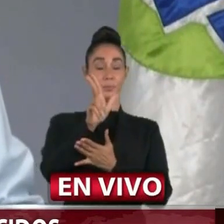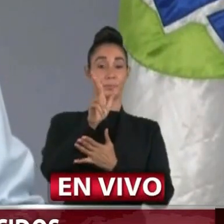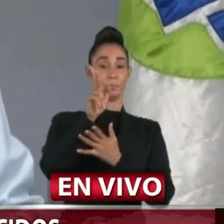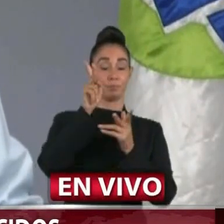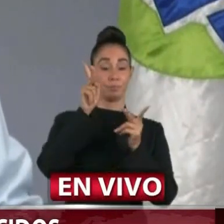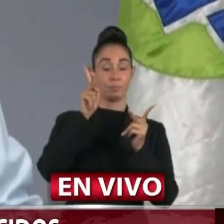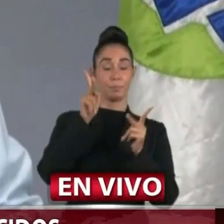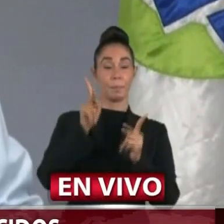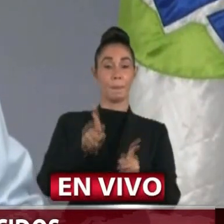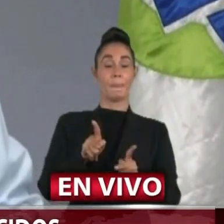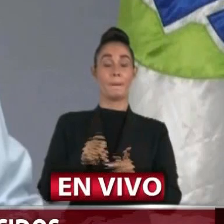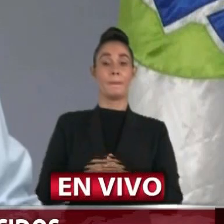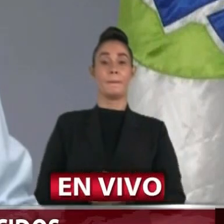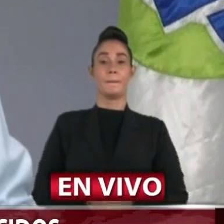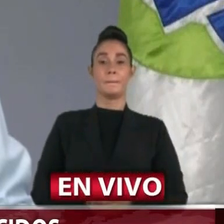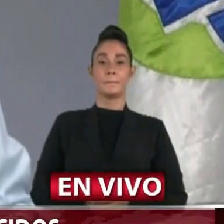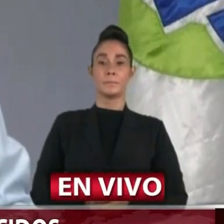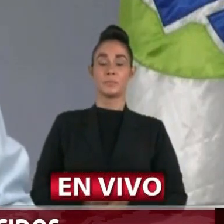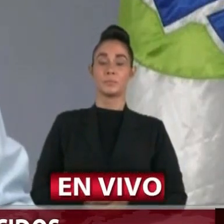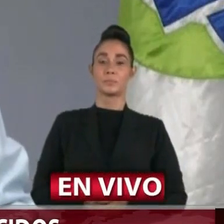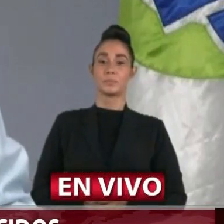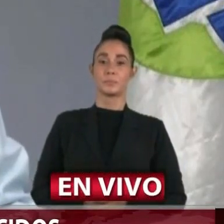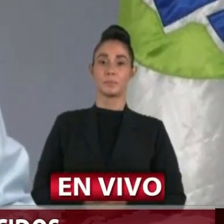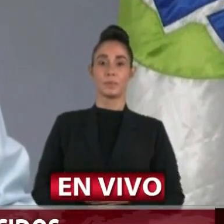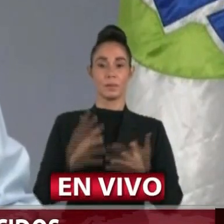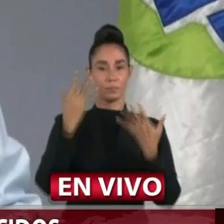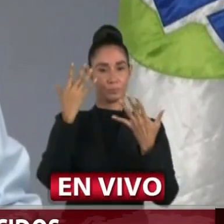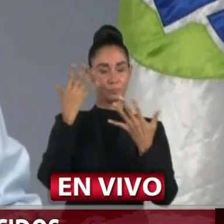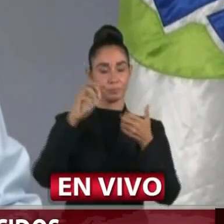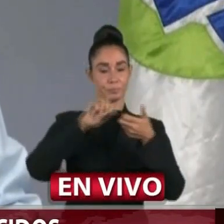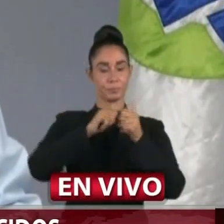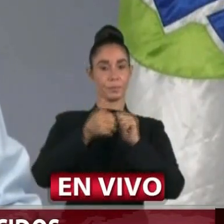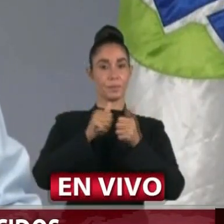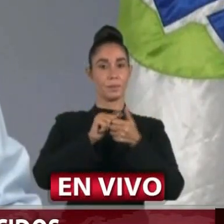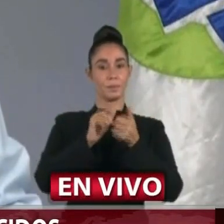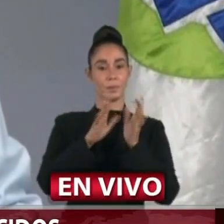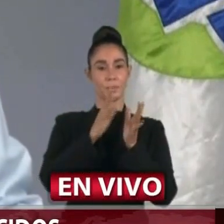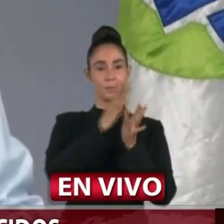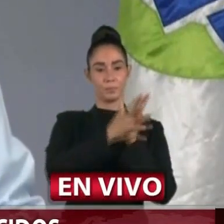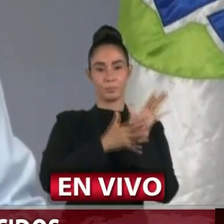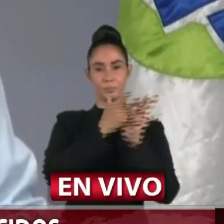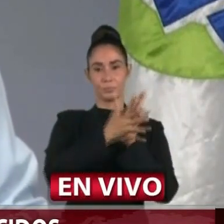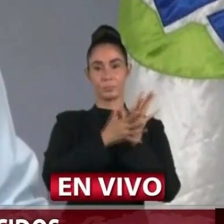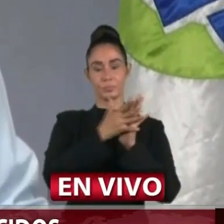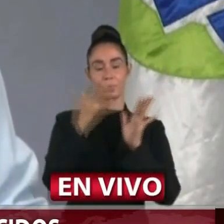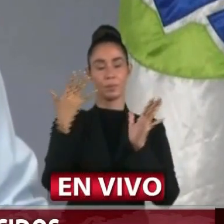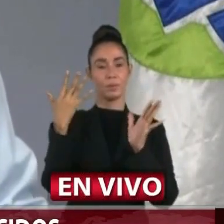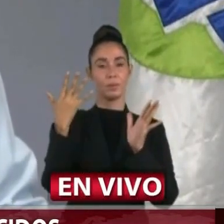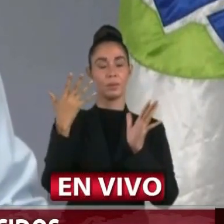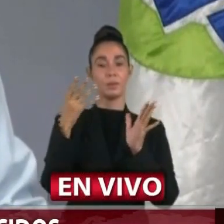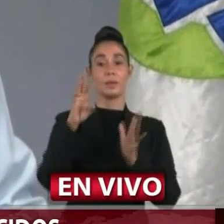16.363. Hay un problema con la imagen.